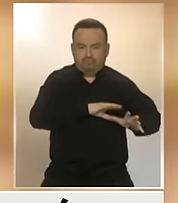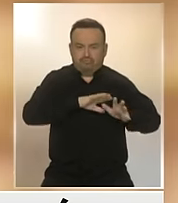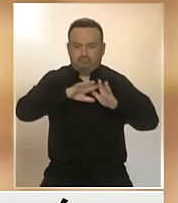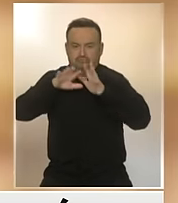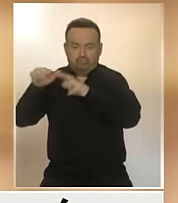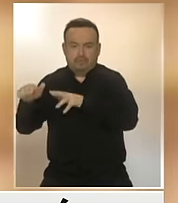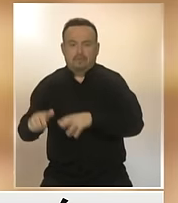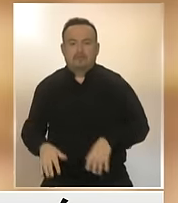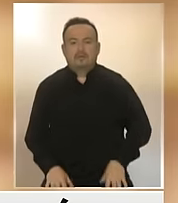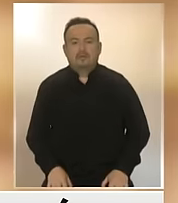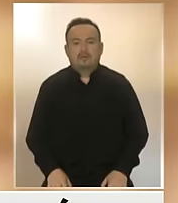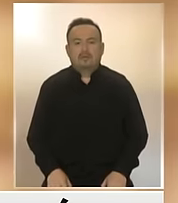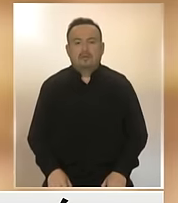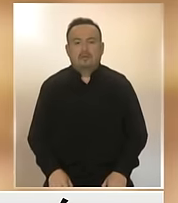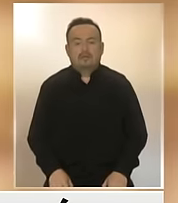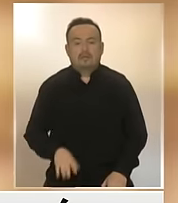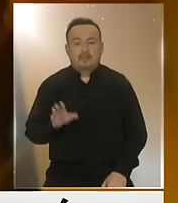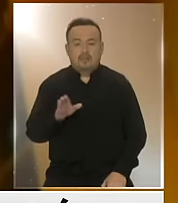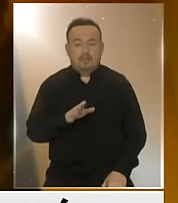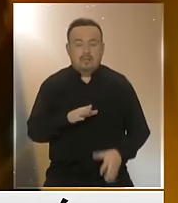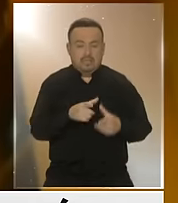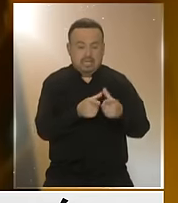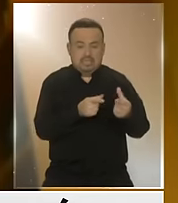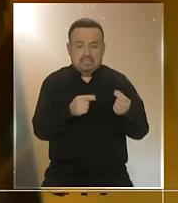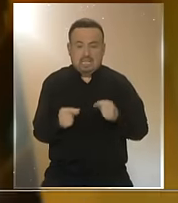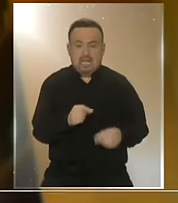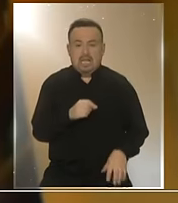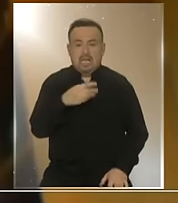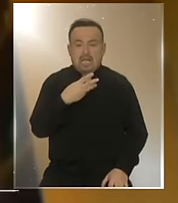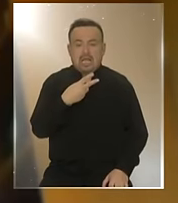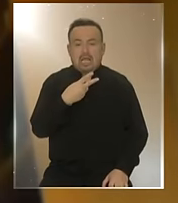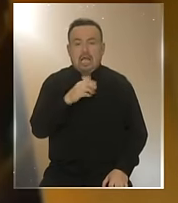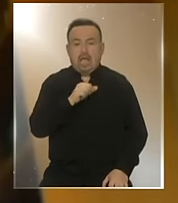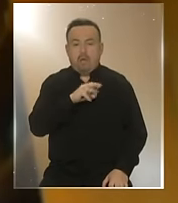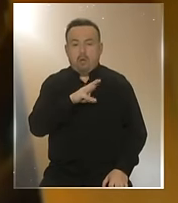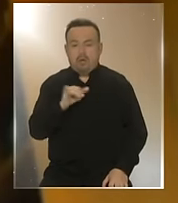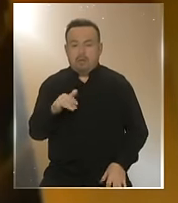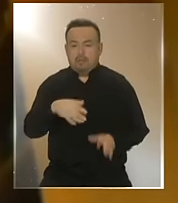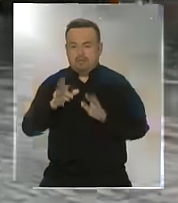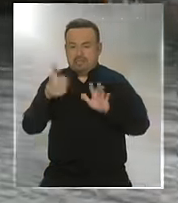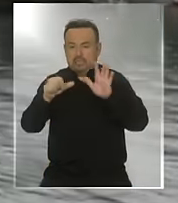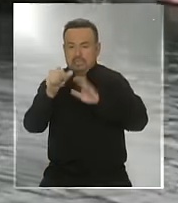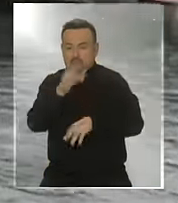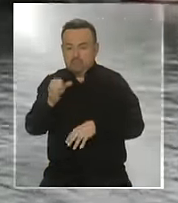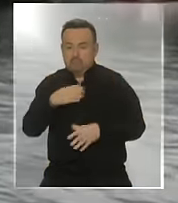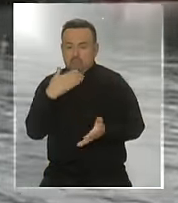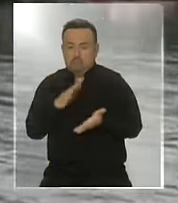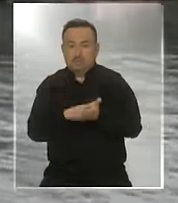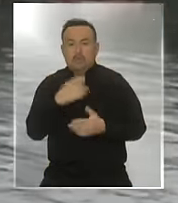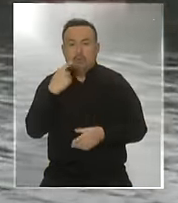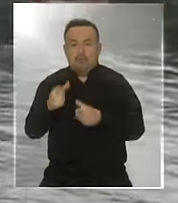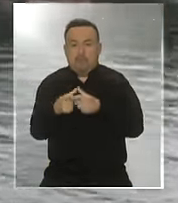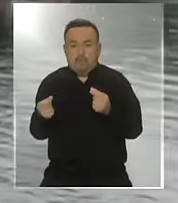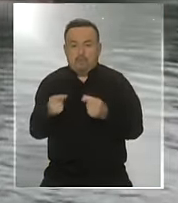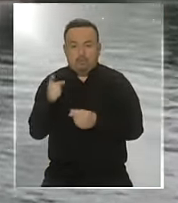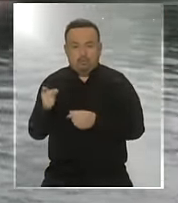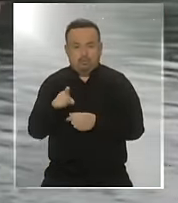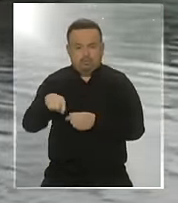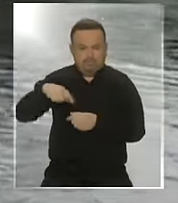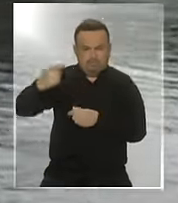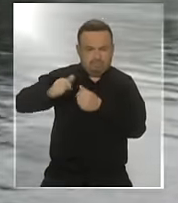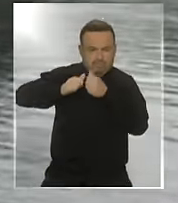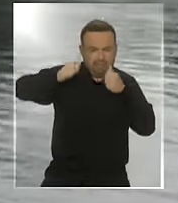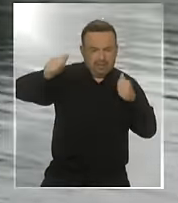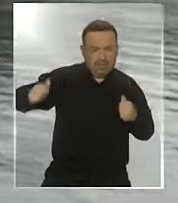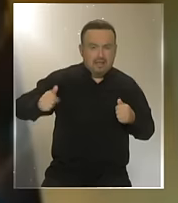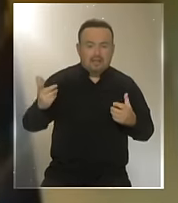Llega a la isla de Hawái, donde produce más de 60 personas fallecidas, y también en Japón, al otro lado prácticamente de